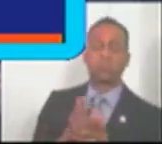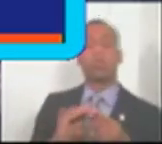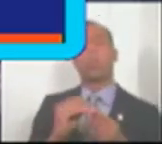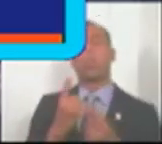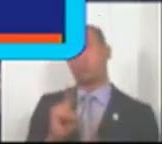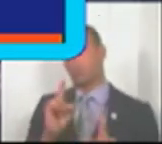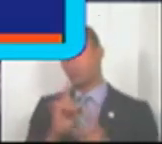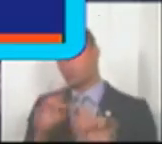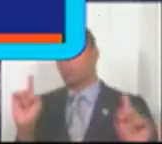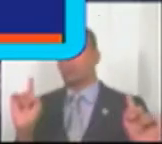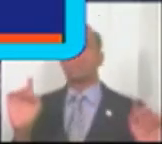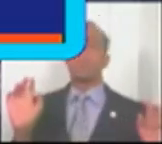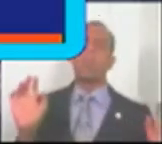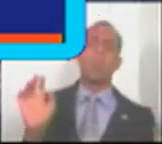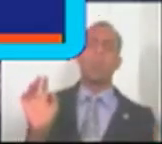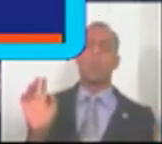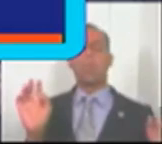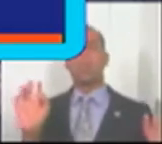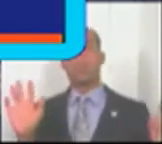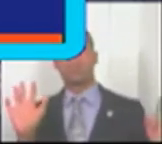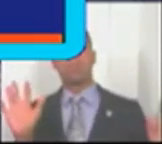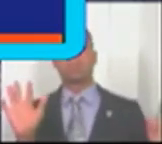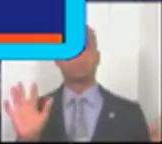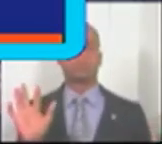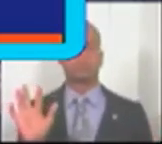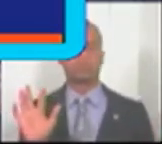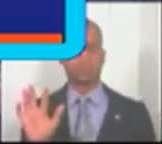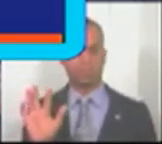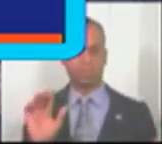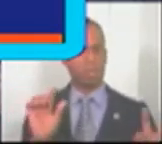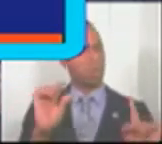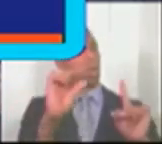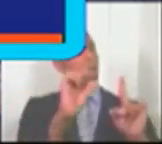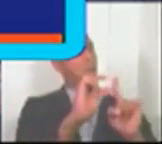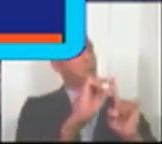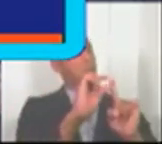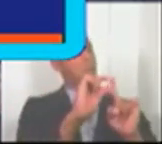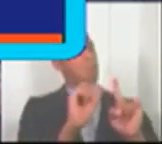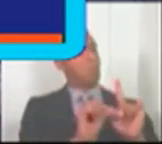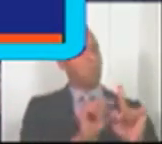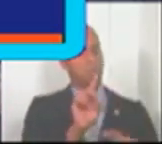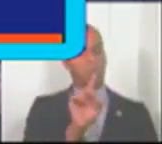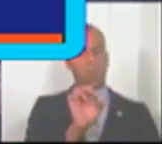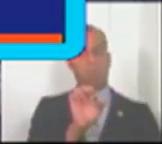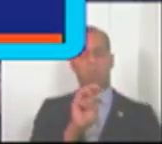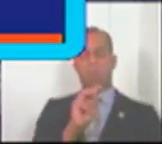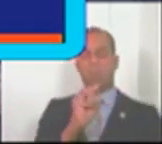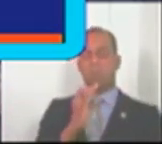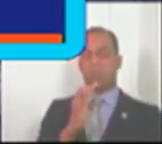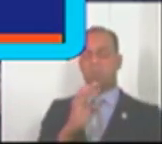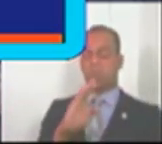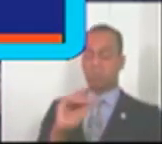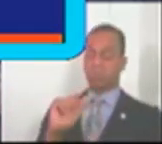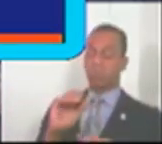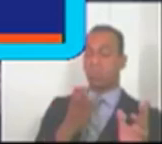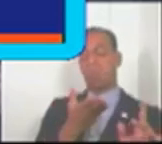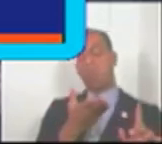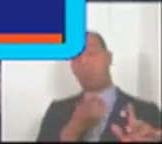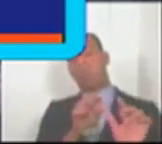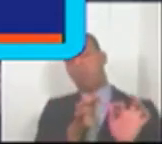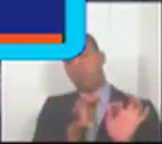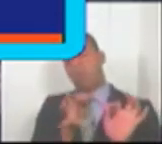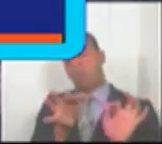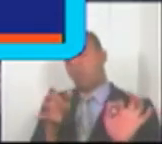democracia. Tiene tal atractivo la palabra que se legitimaban hablando de democracia. En